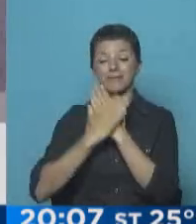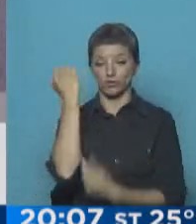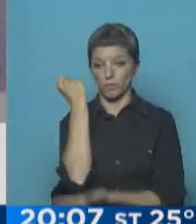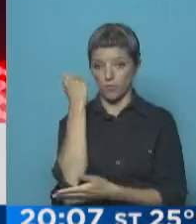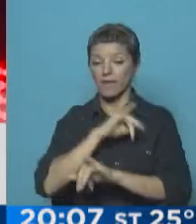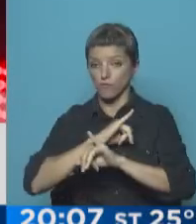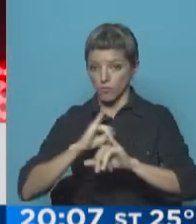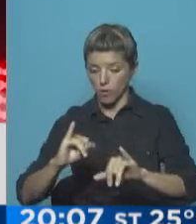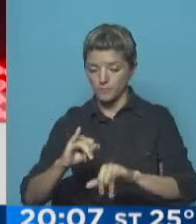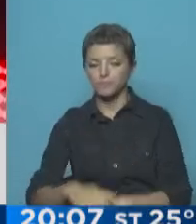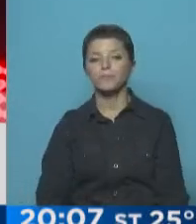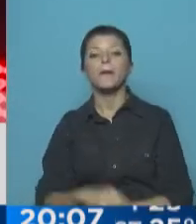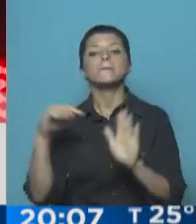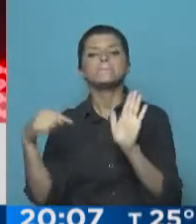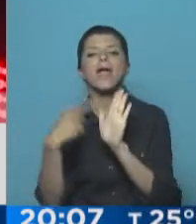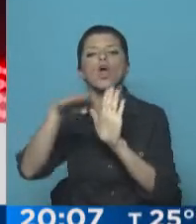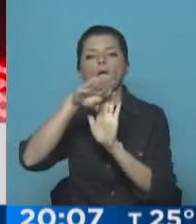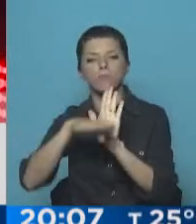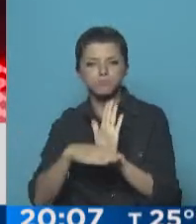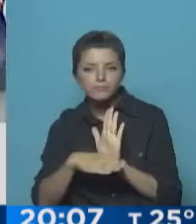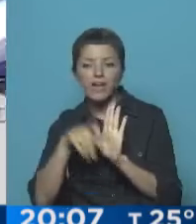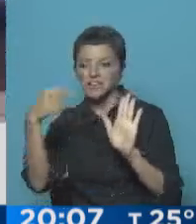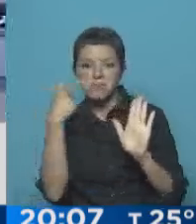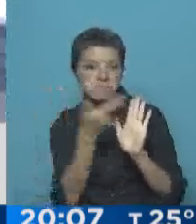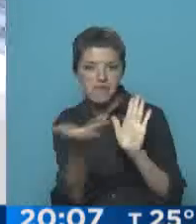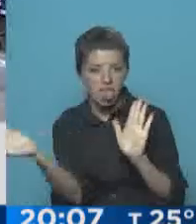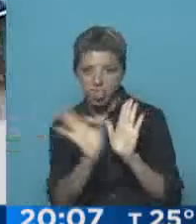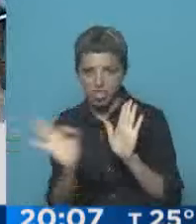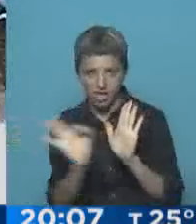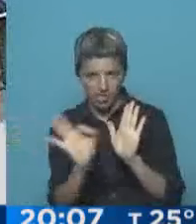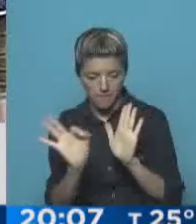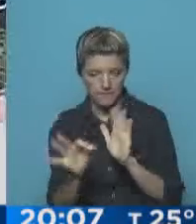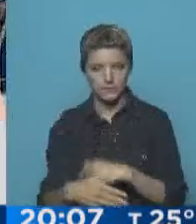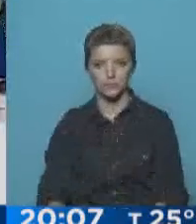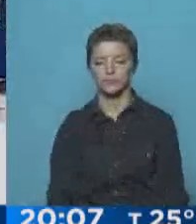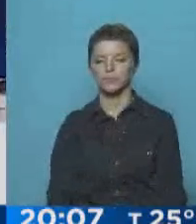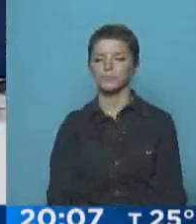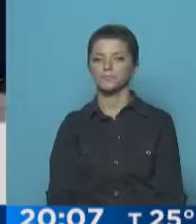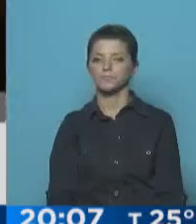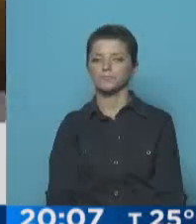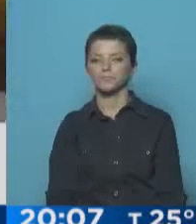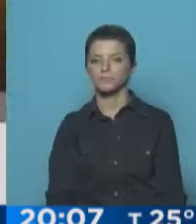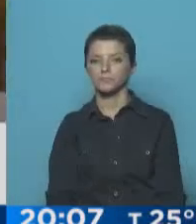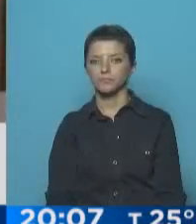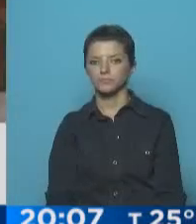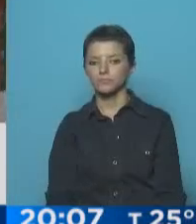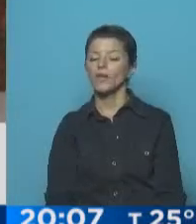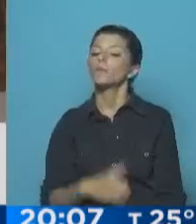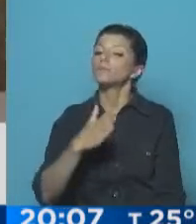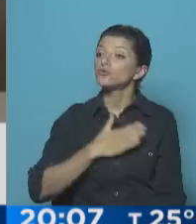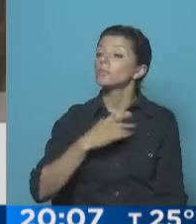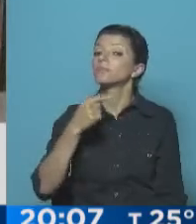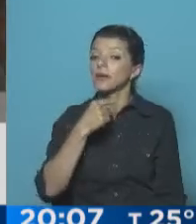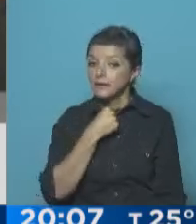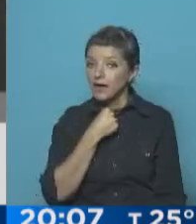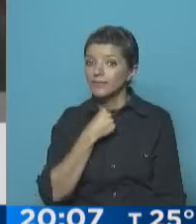Prat-Gay. Pero la normativa no apareció publicada en el boletín oficial. Traté de hacerla mediante